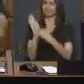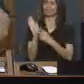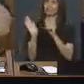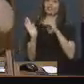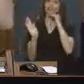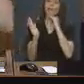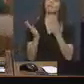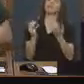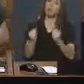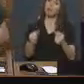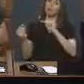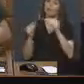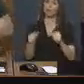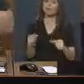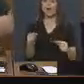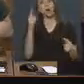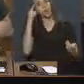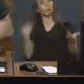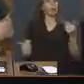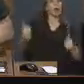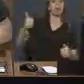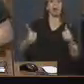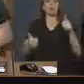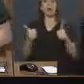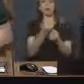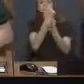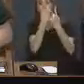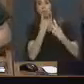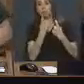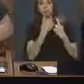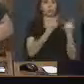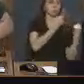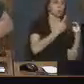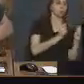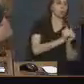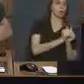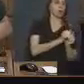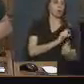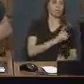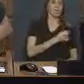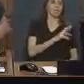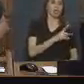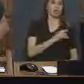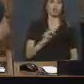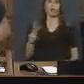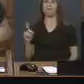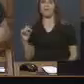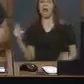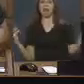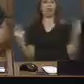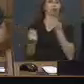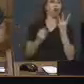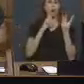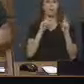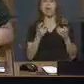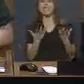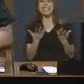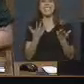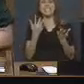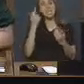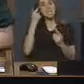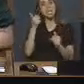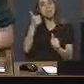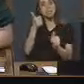discusión. Entonces, frente a esta dicotomía nos preguntamos, y nos hemos preguntado en conjunto con Giorgio, con Vlado, ¿qué es lo correcto? ¿Hacia dónde tenemos que